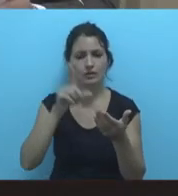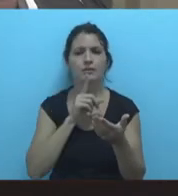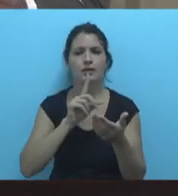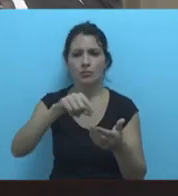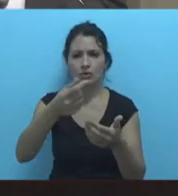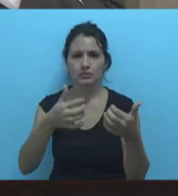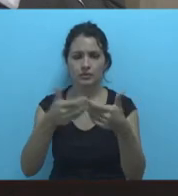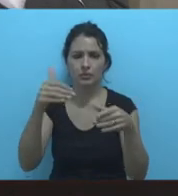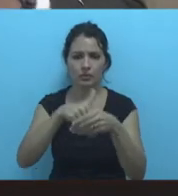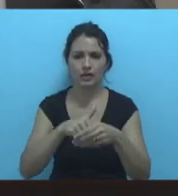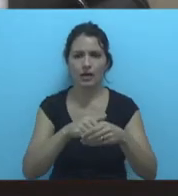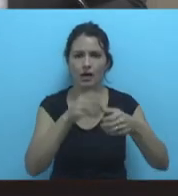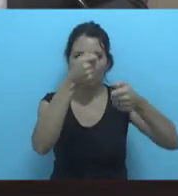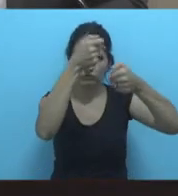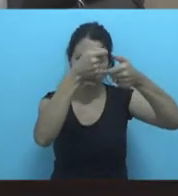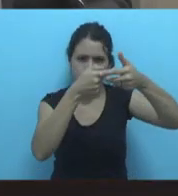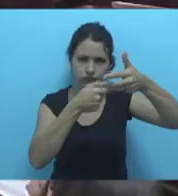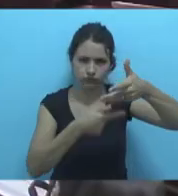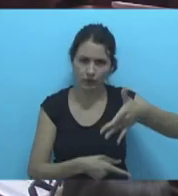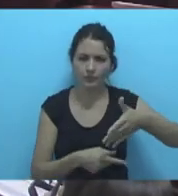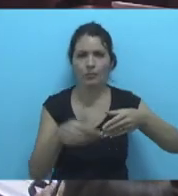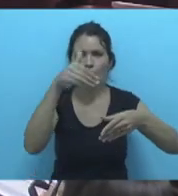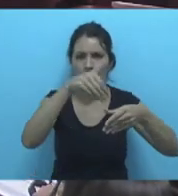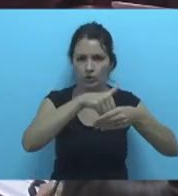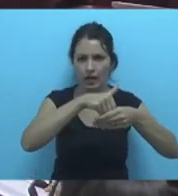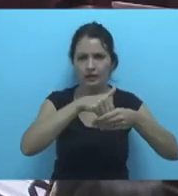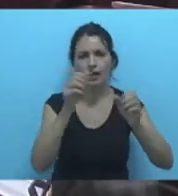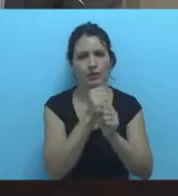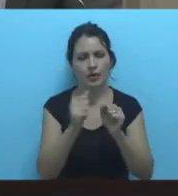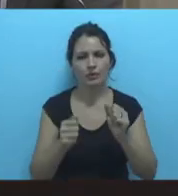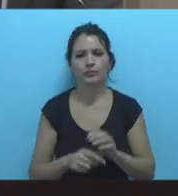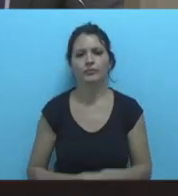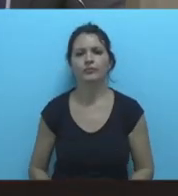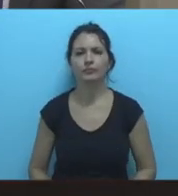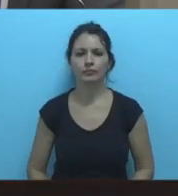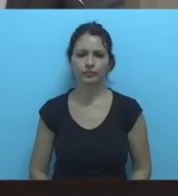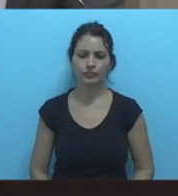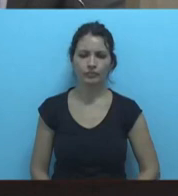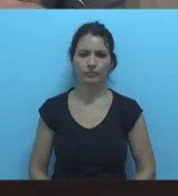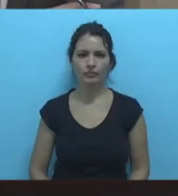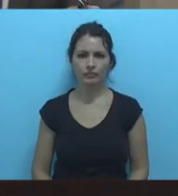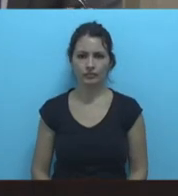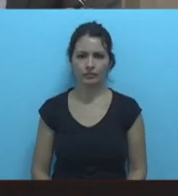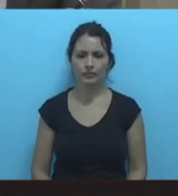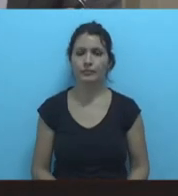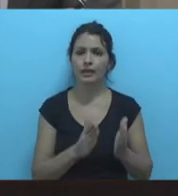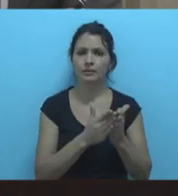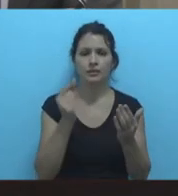sesión. Ponemos en consideración lo acordado en labor parlamentaria. Aprobado. Y lo acordado en labor parlamentaria es que el